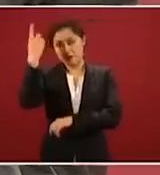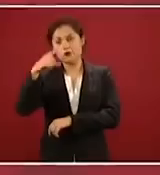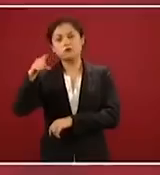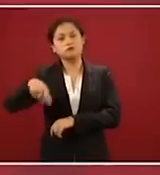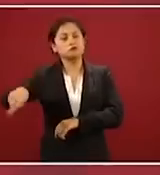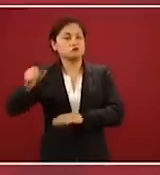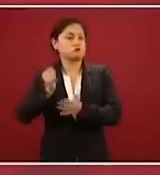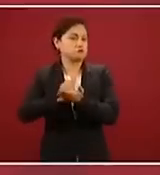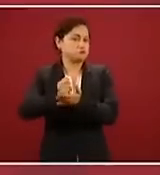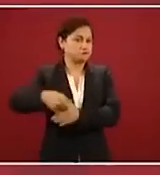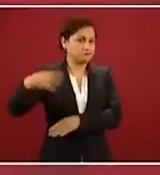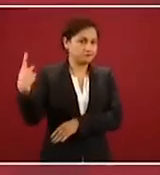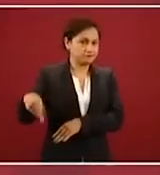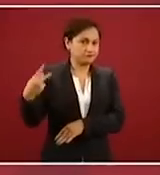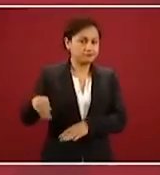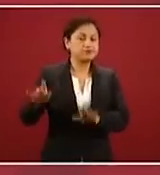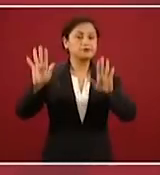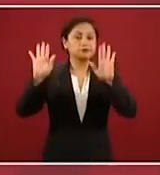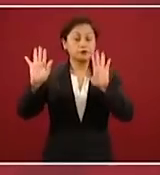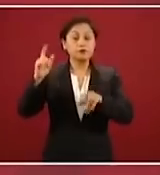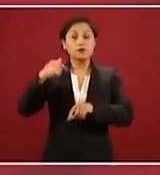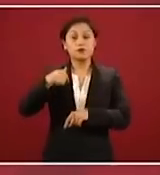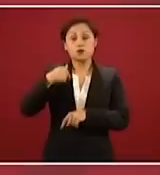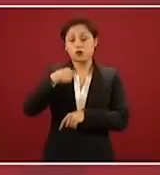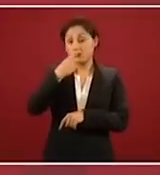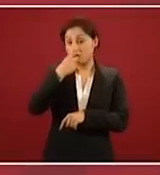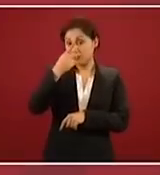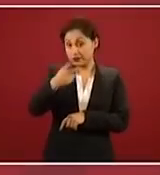unos van a